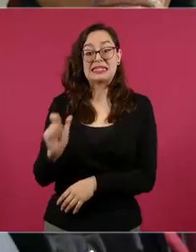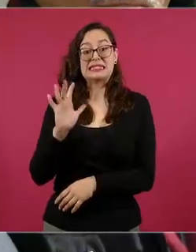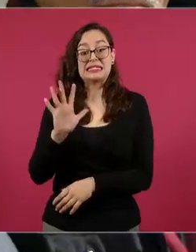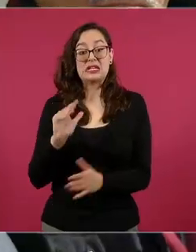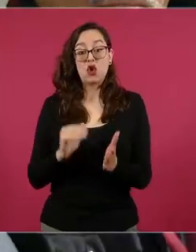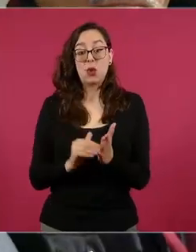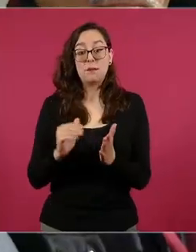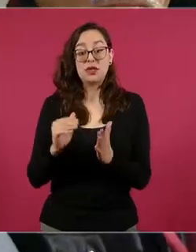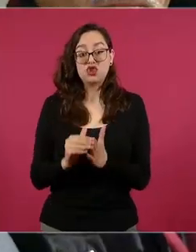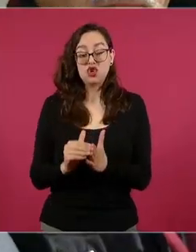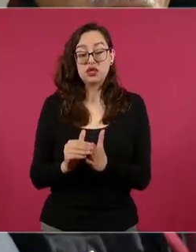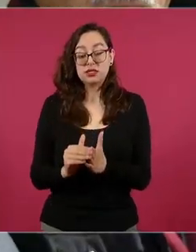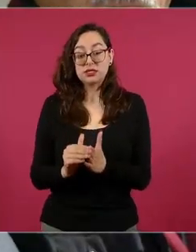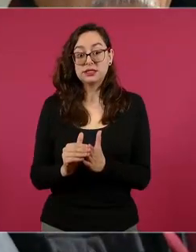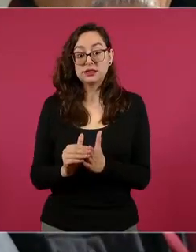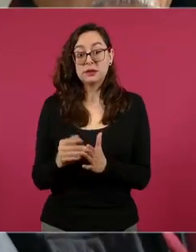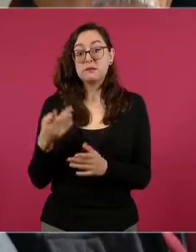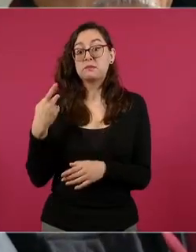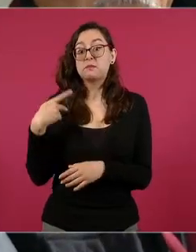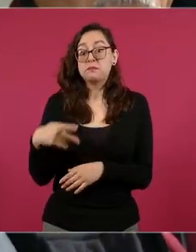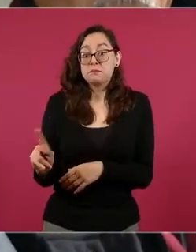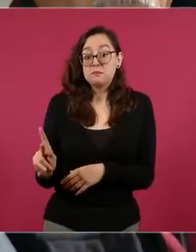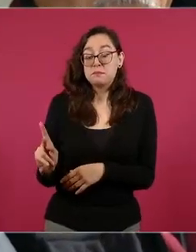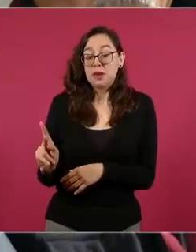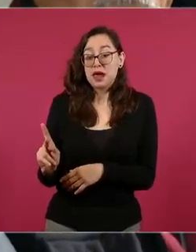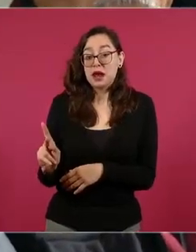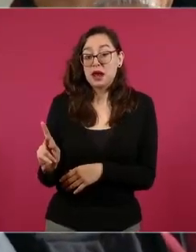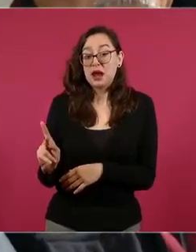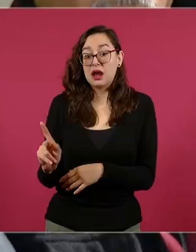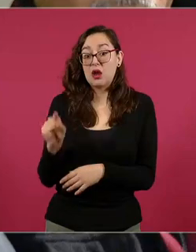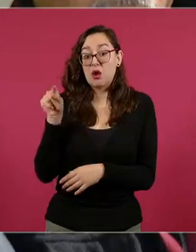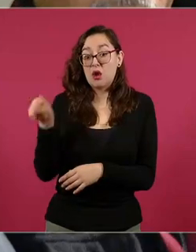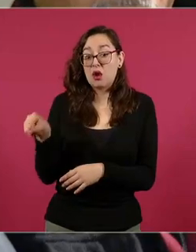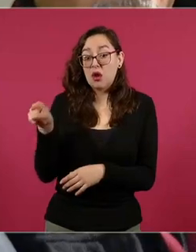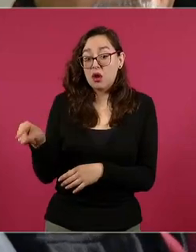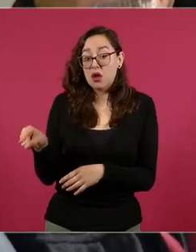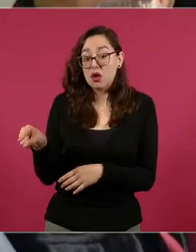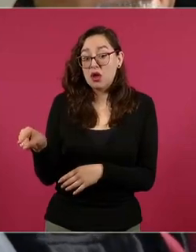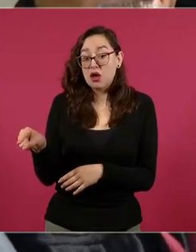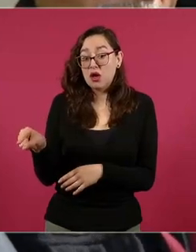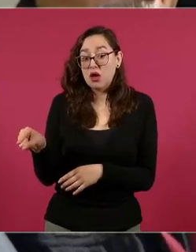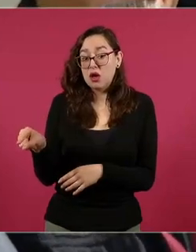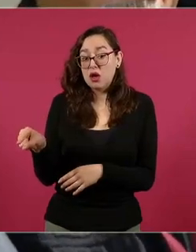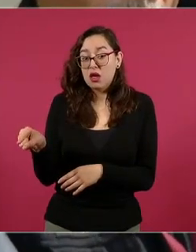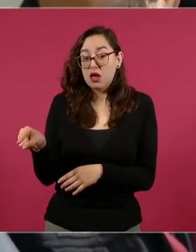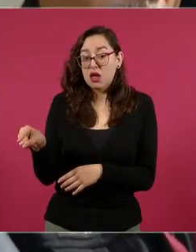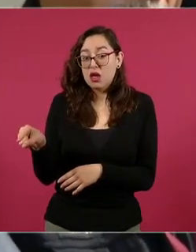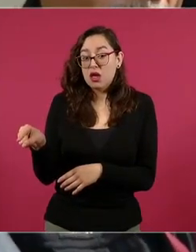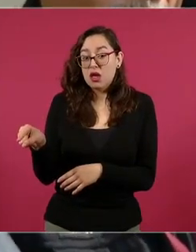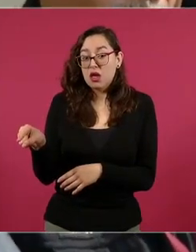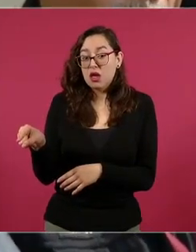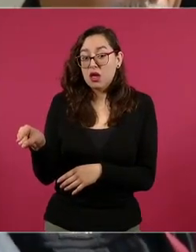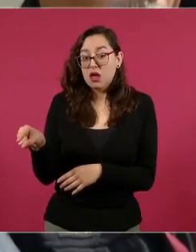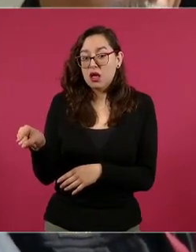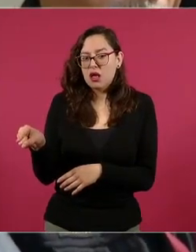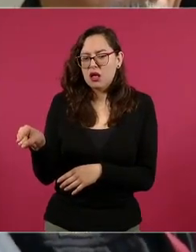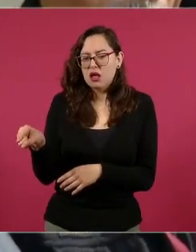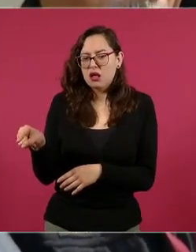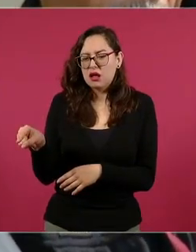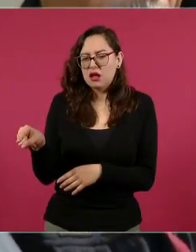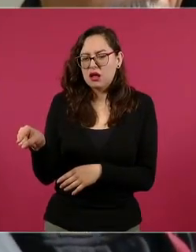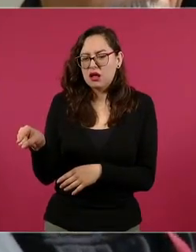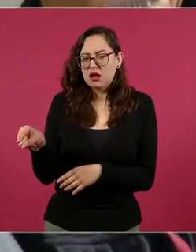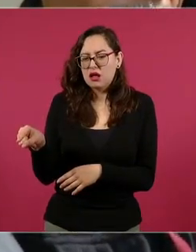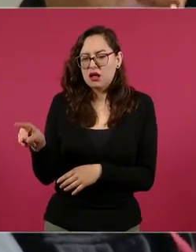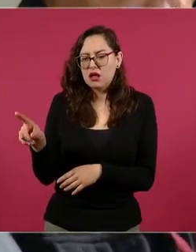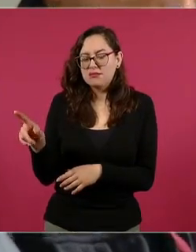envía agua. Hoy la presa, el Realito, está a 100.2 de su capacidad y están ya tirando el agua, pero en San